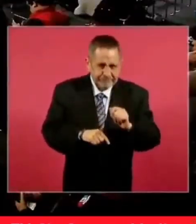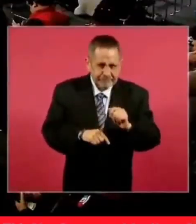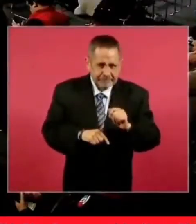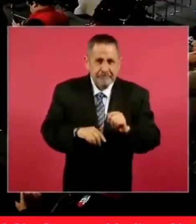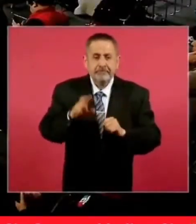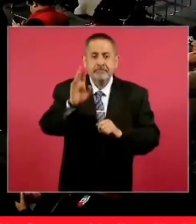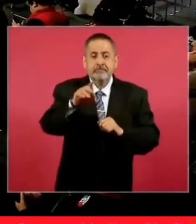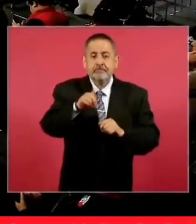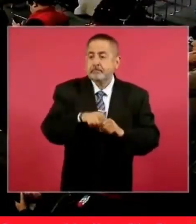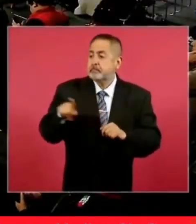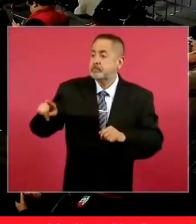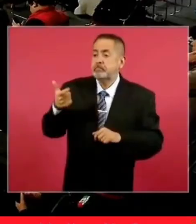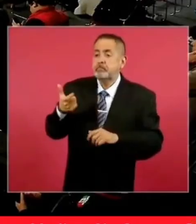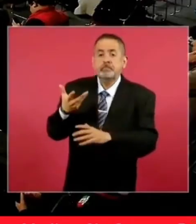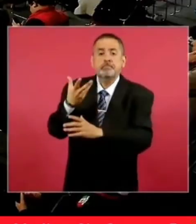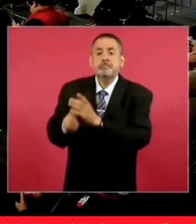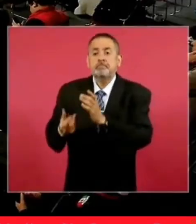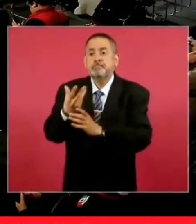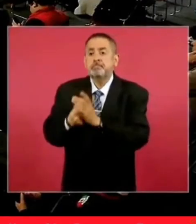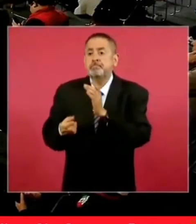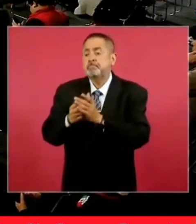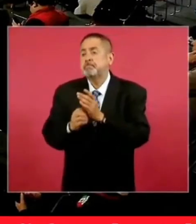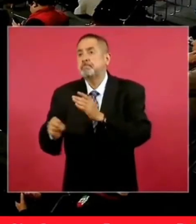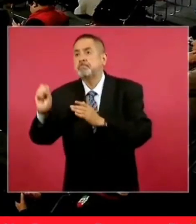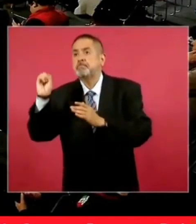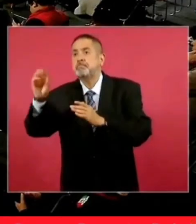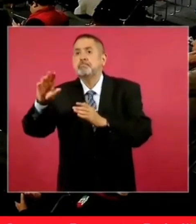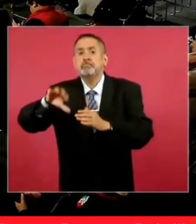Con más fuga de capitales.